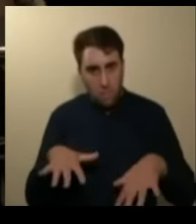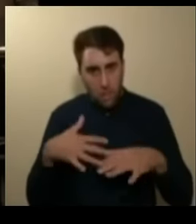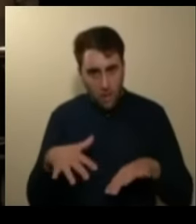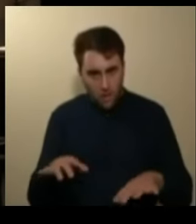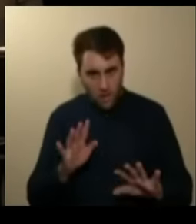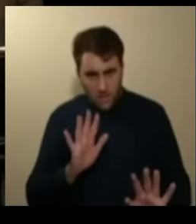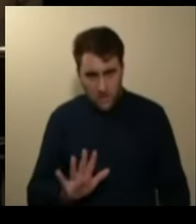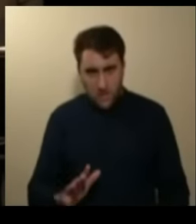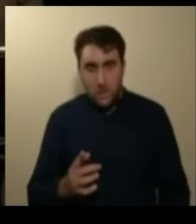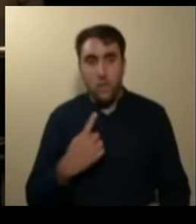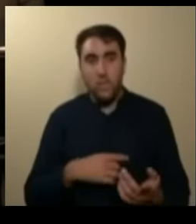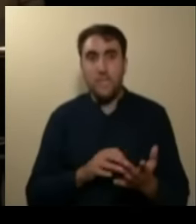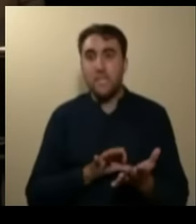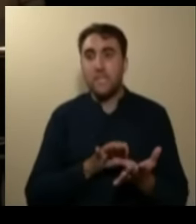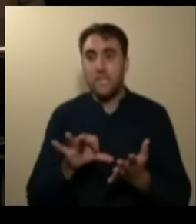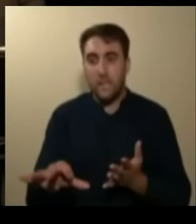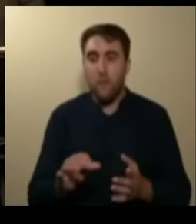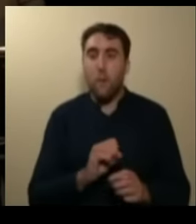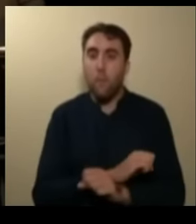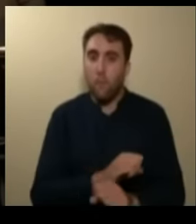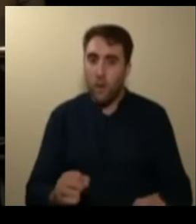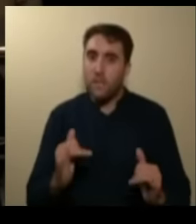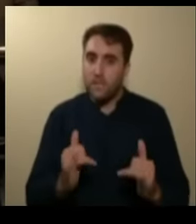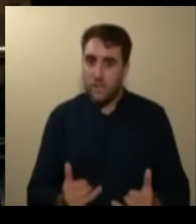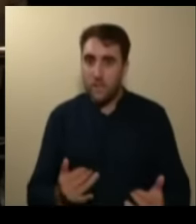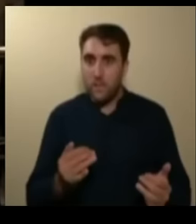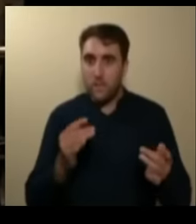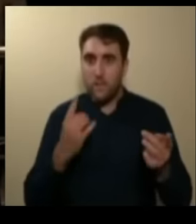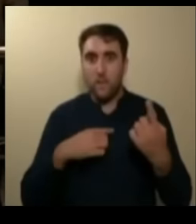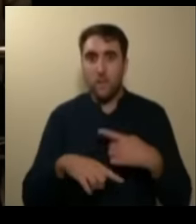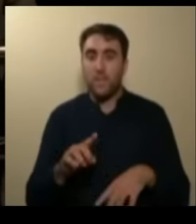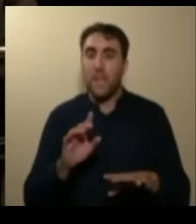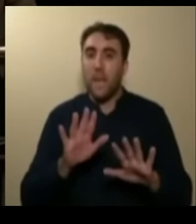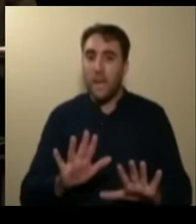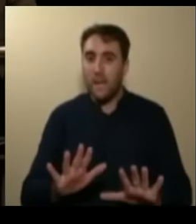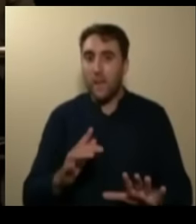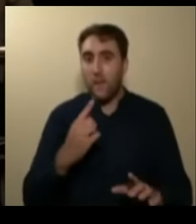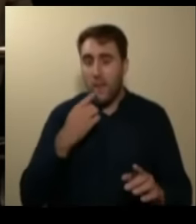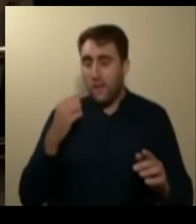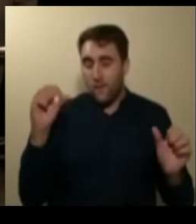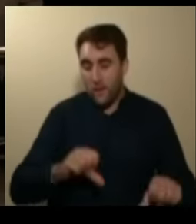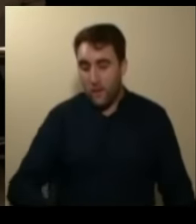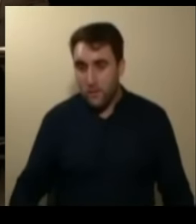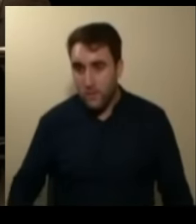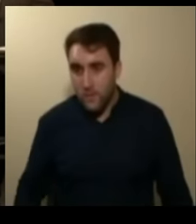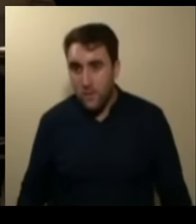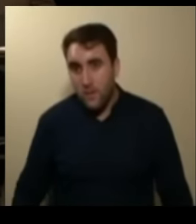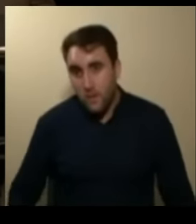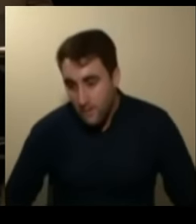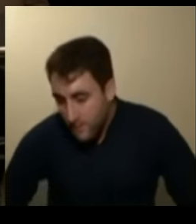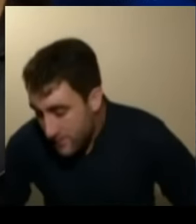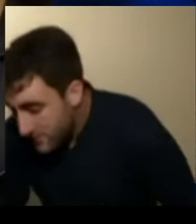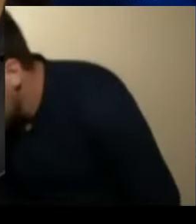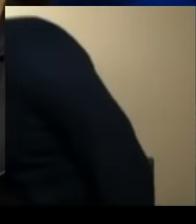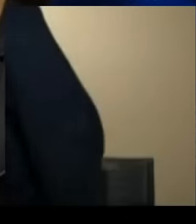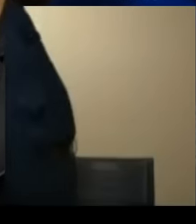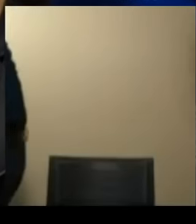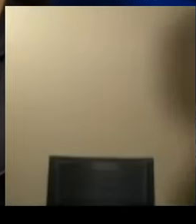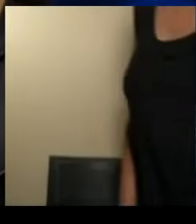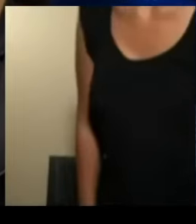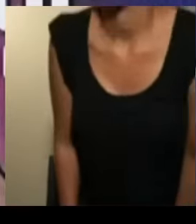los sistemas pueden ser perfectamente perfectibles, pero en este caso, ley, en ese caso, fracasaron. Fue antes de la ley. Senador Vergara, su